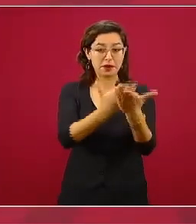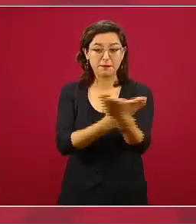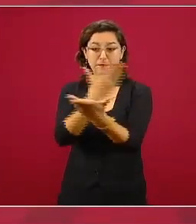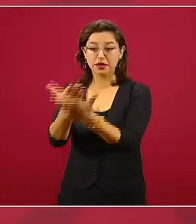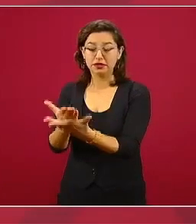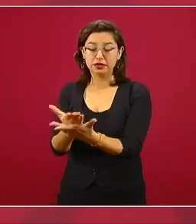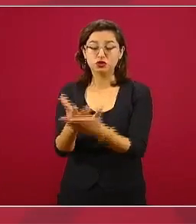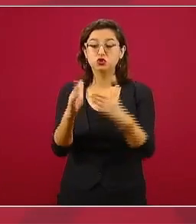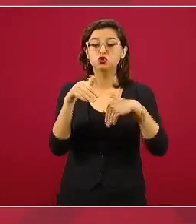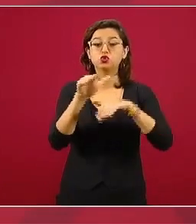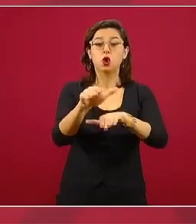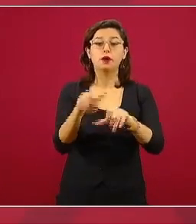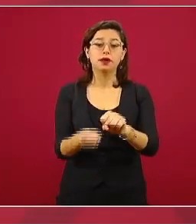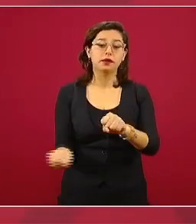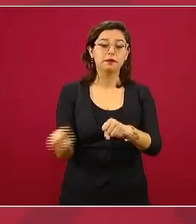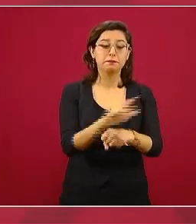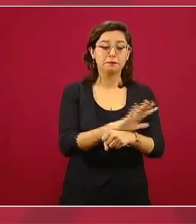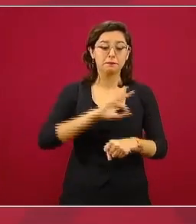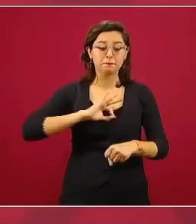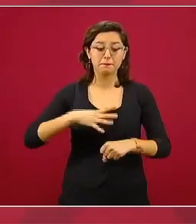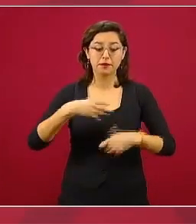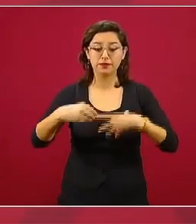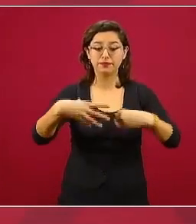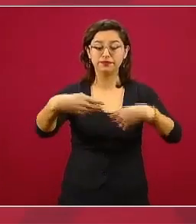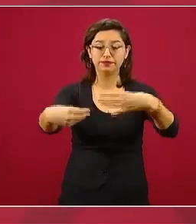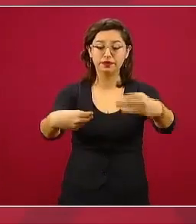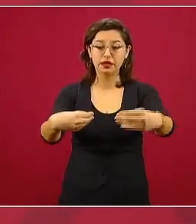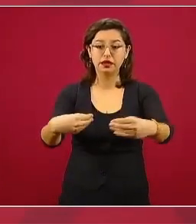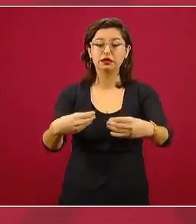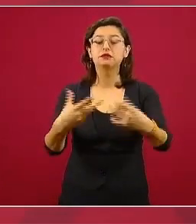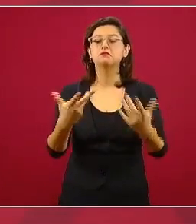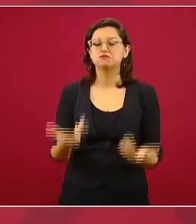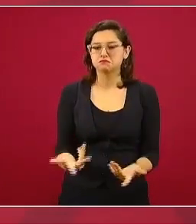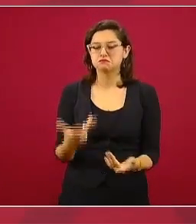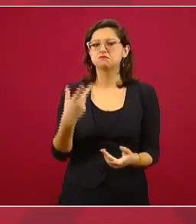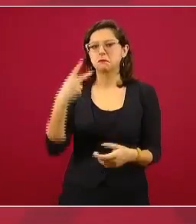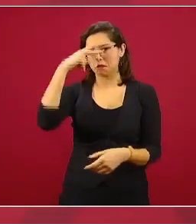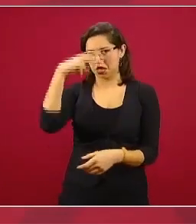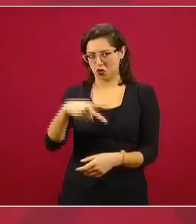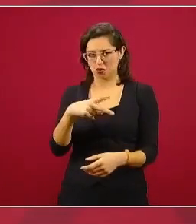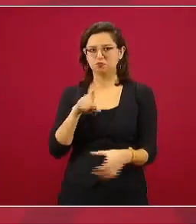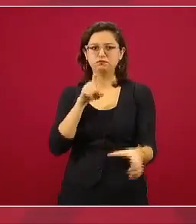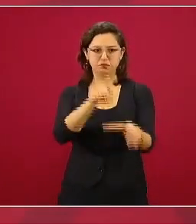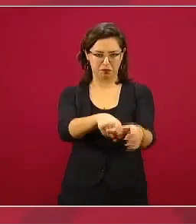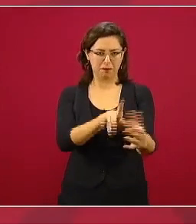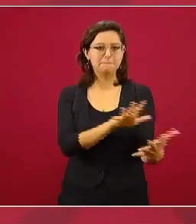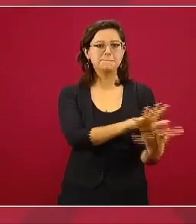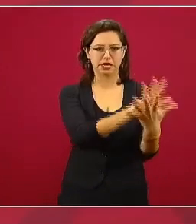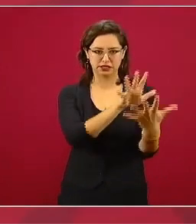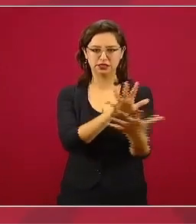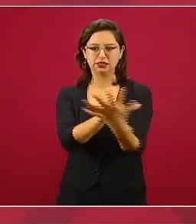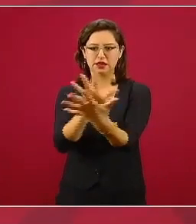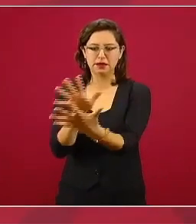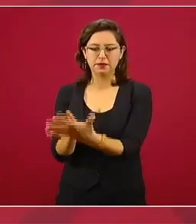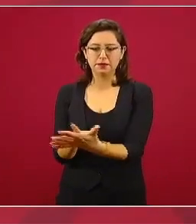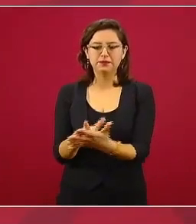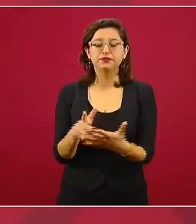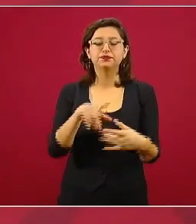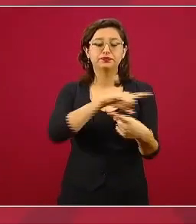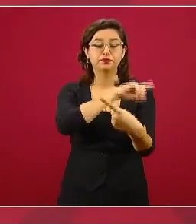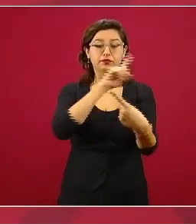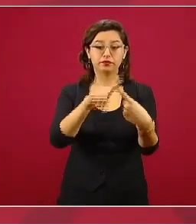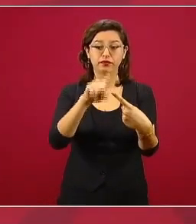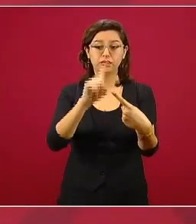con la pandemia y sus efectos. ¿De qué estamos hablando? Estamos hablando, en primer lugar, de